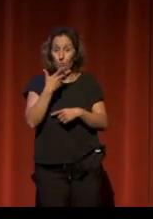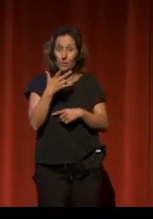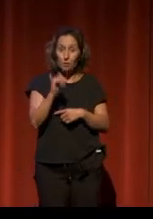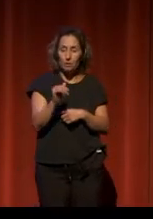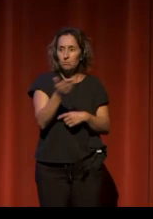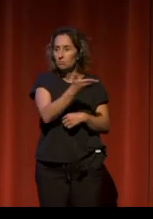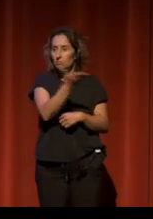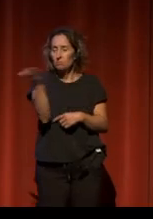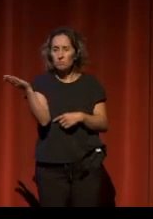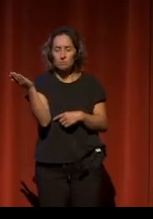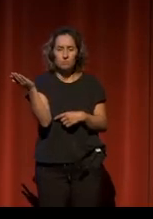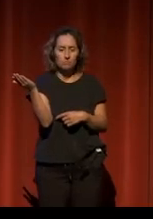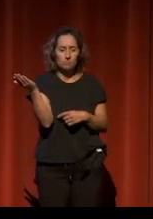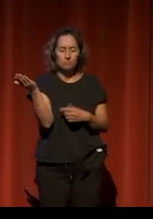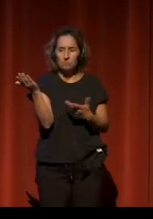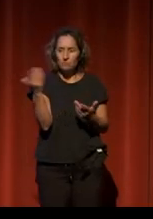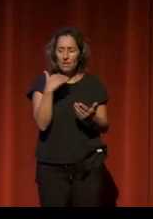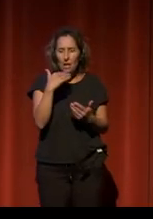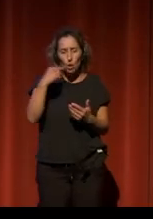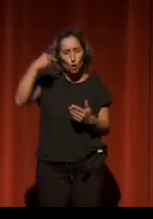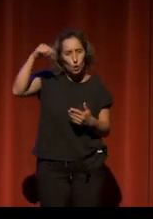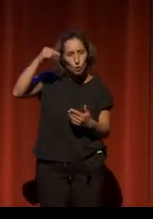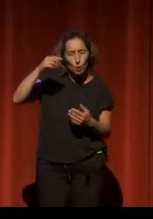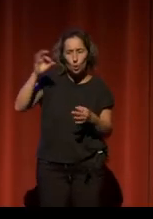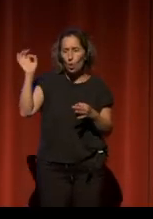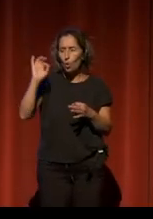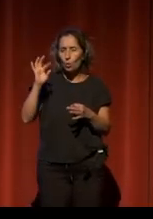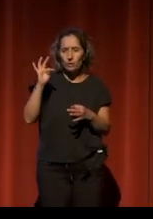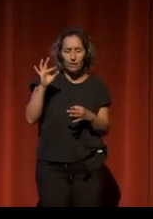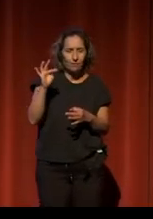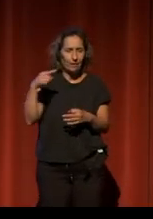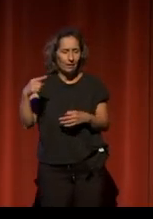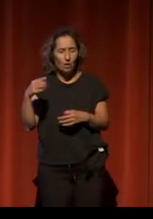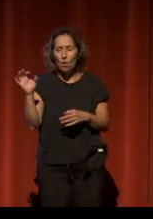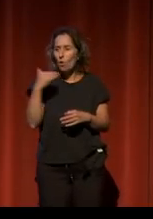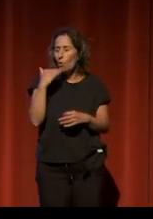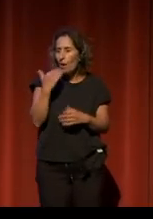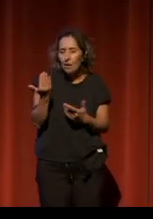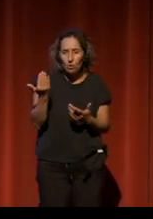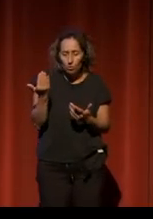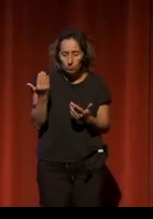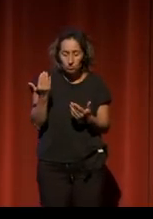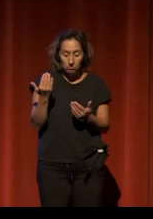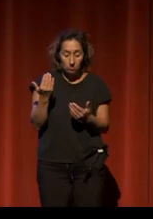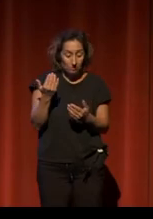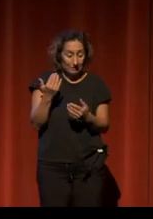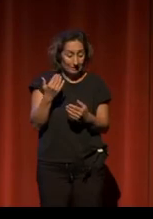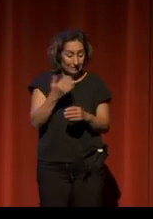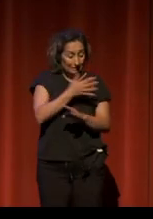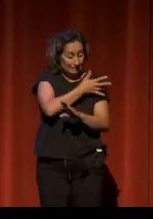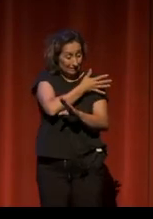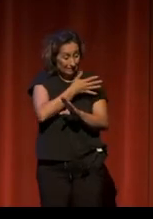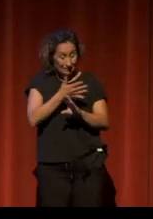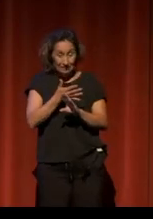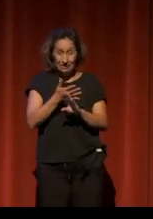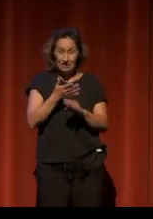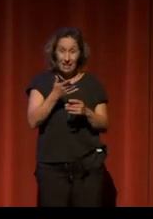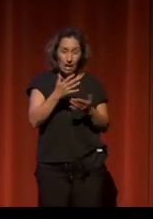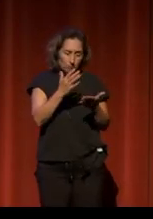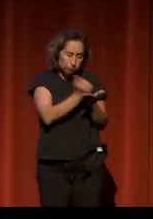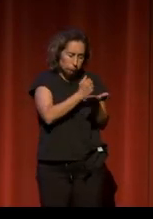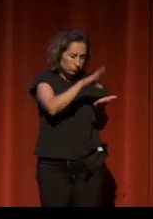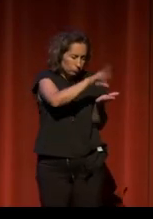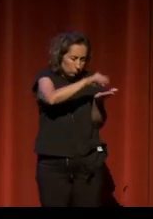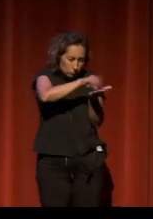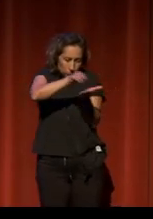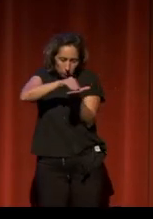cualquiera Nosotros queremos hacer un un doctorado un tfg no un tfm no coges todo lo que se ha escrito y construyes a partir de